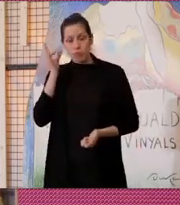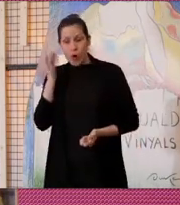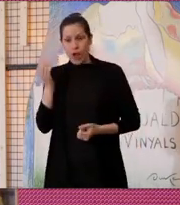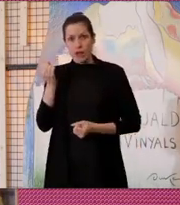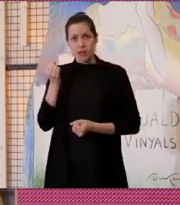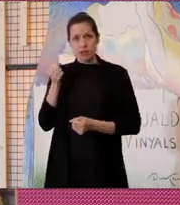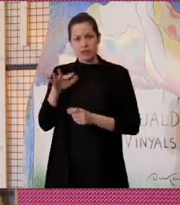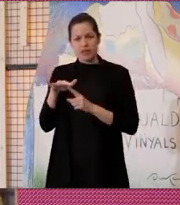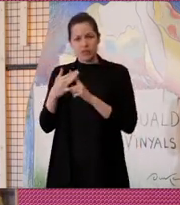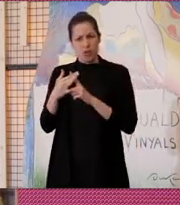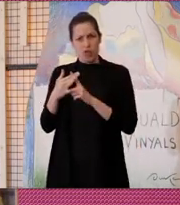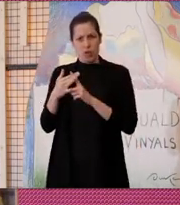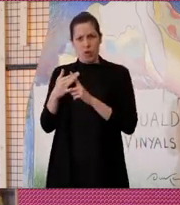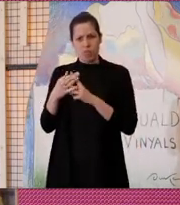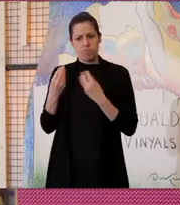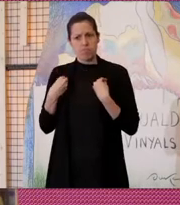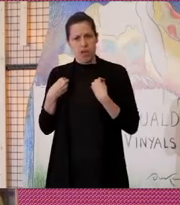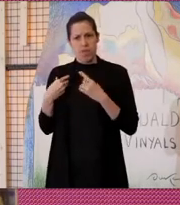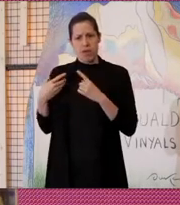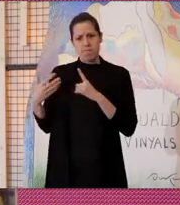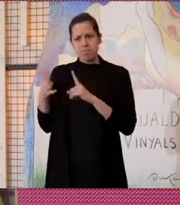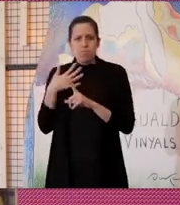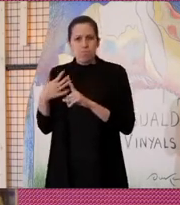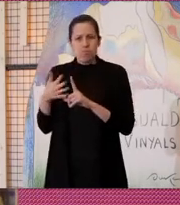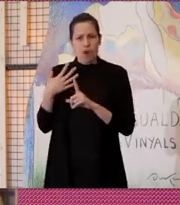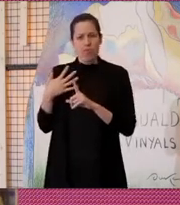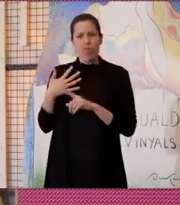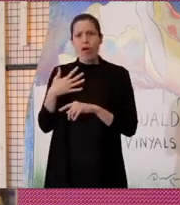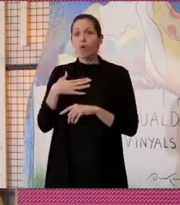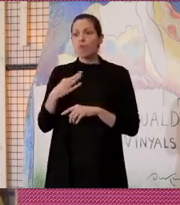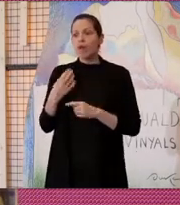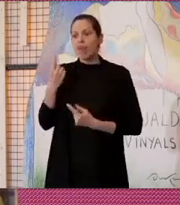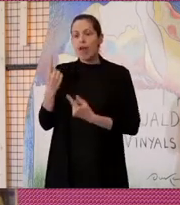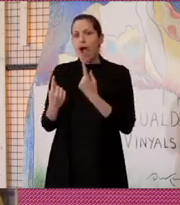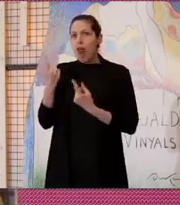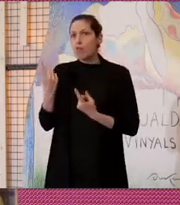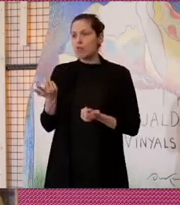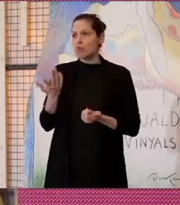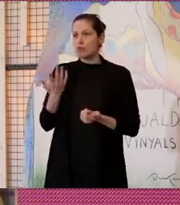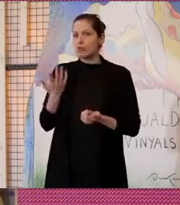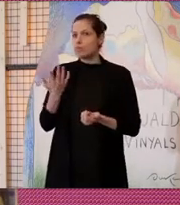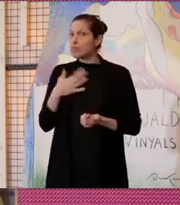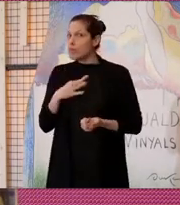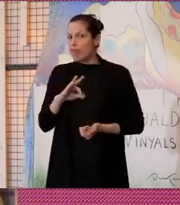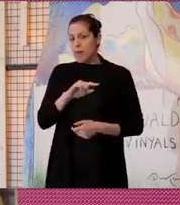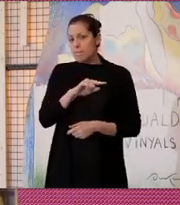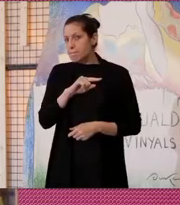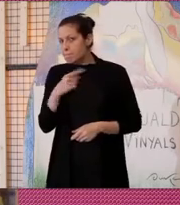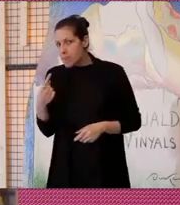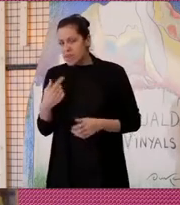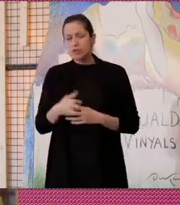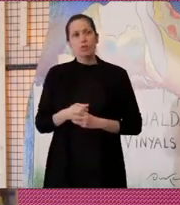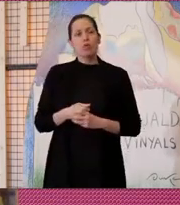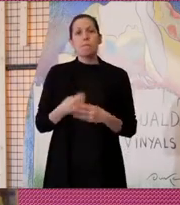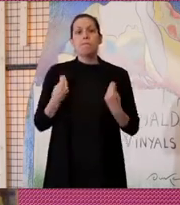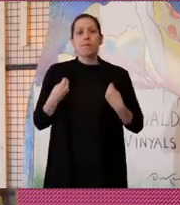una situación de violencia a lo mejor en algunos casos es una vivienda o es un o